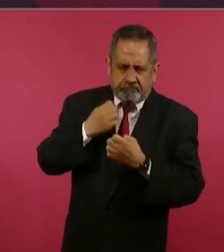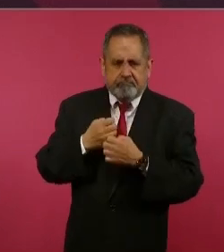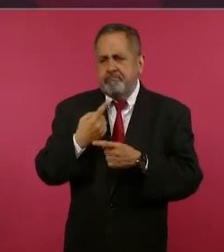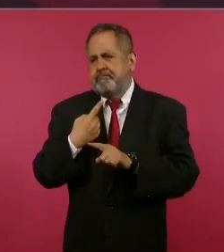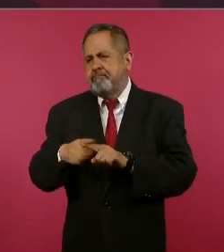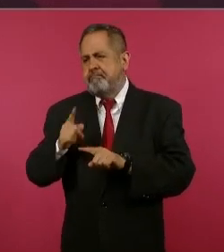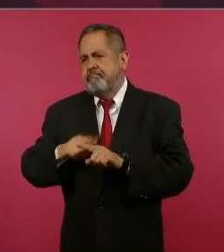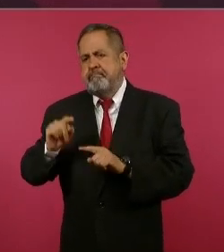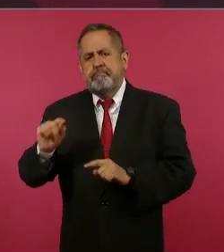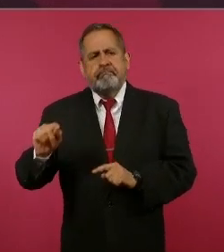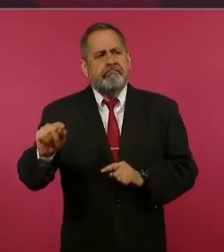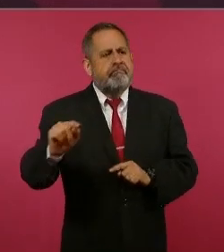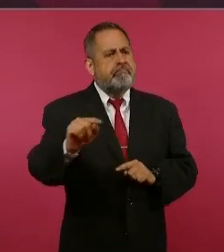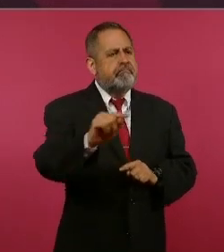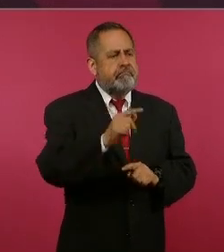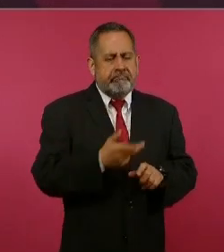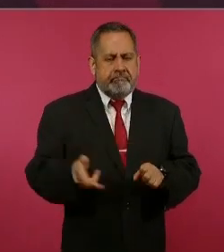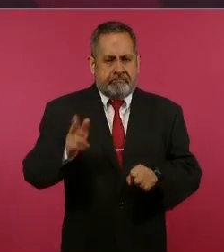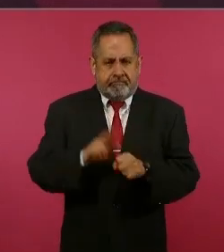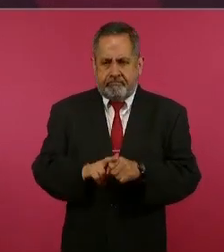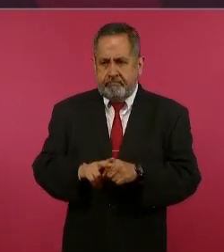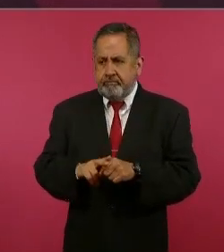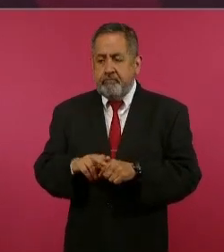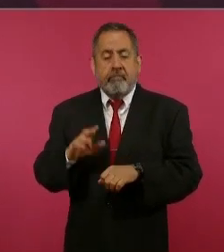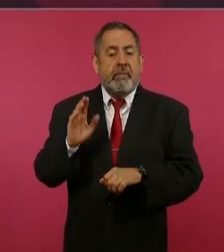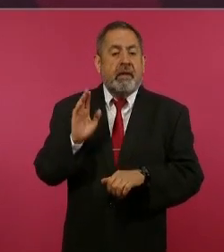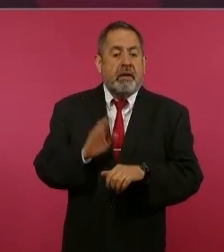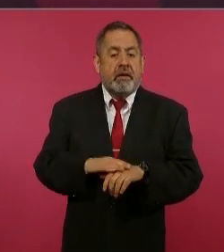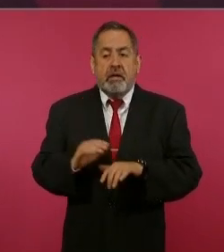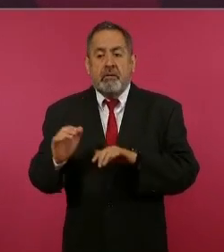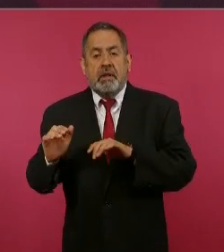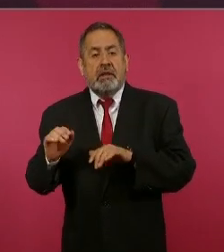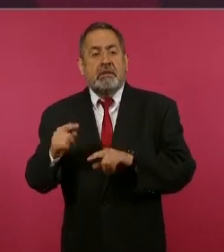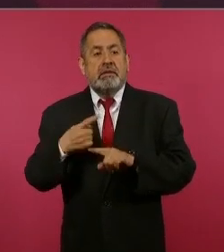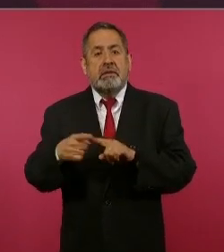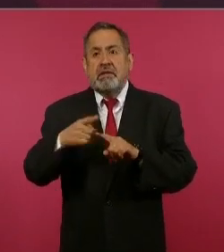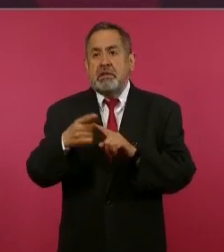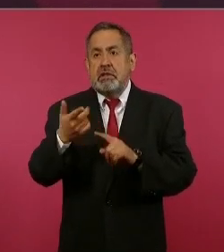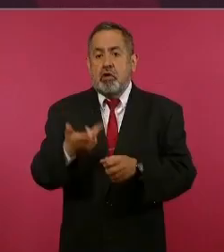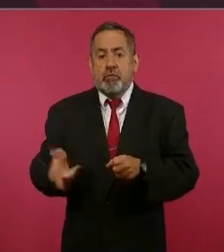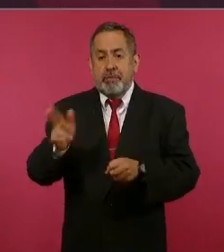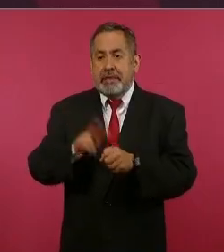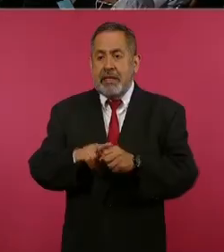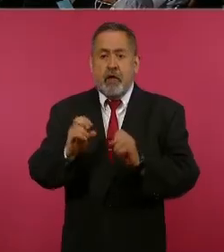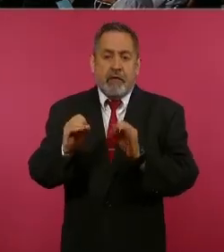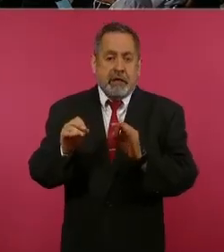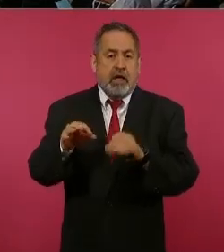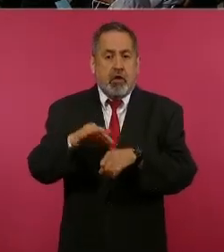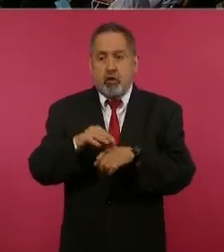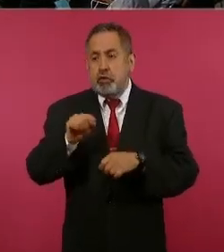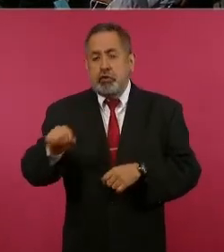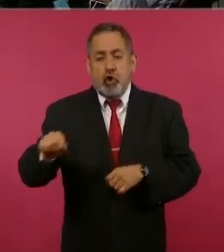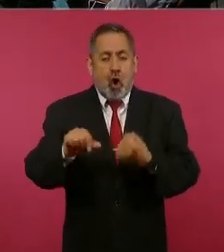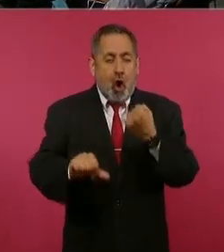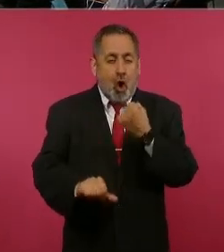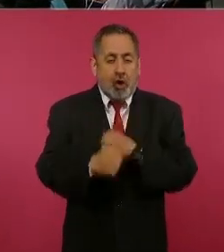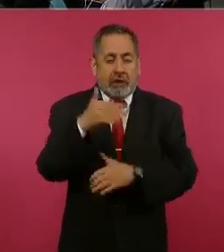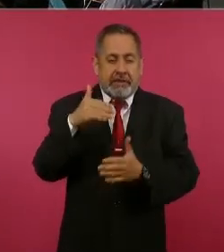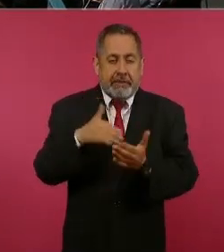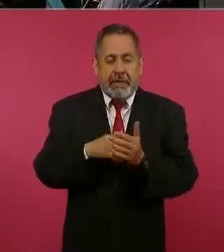de salud, 11,000 centros de salud, de lunes a